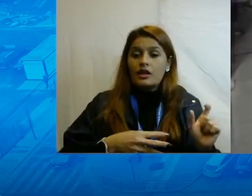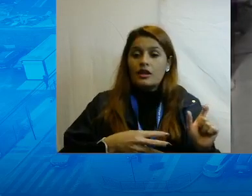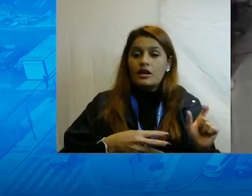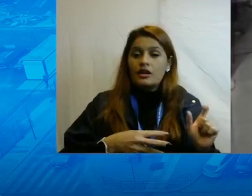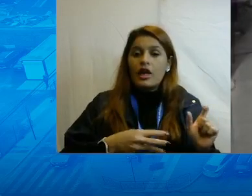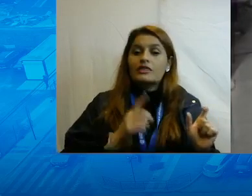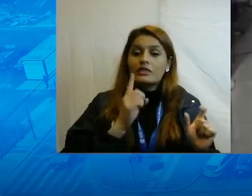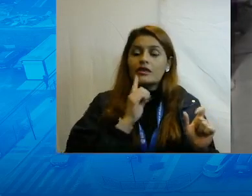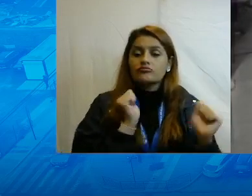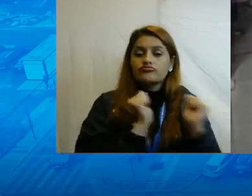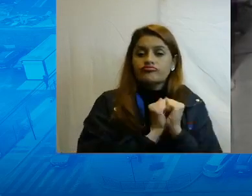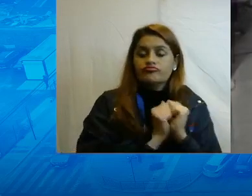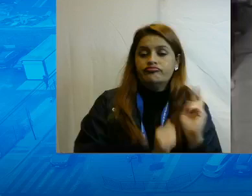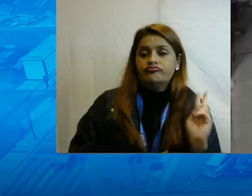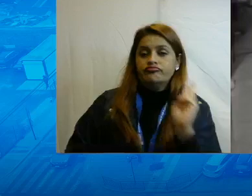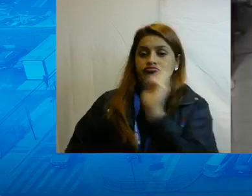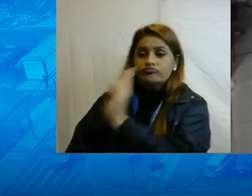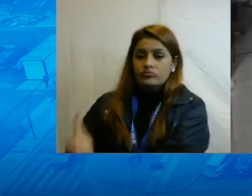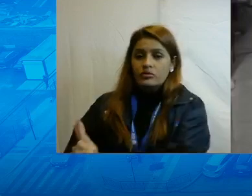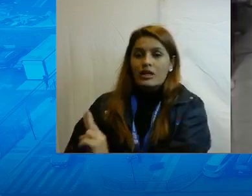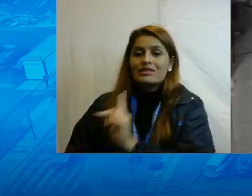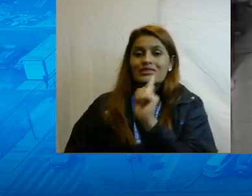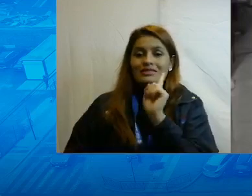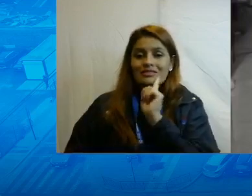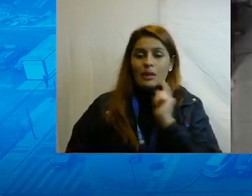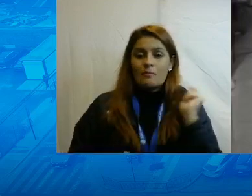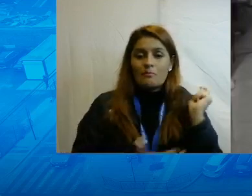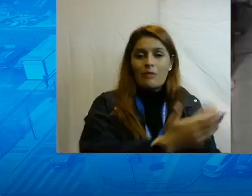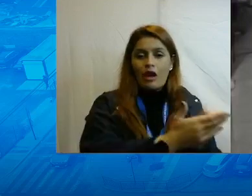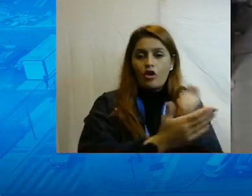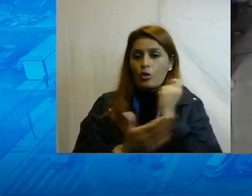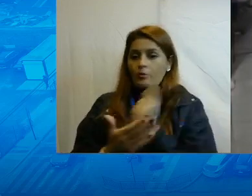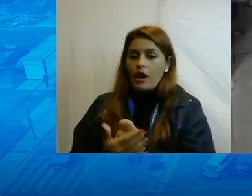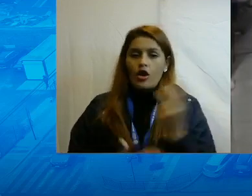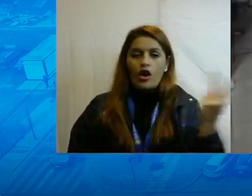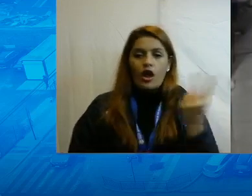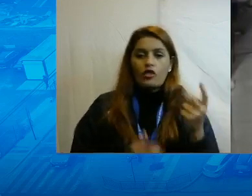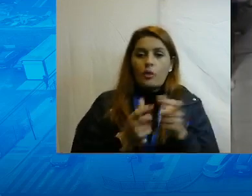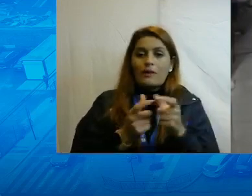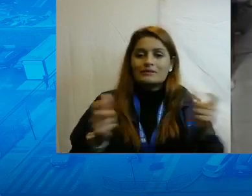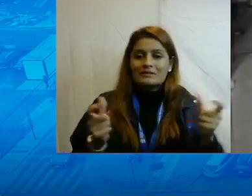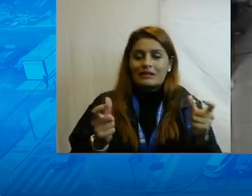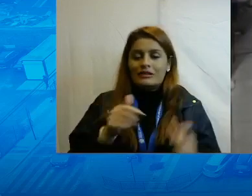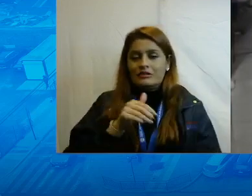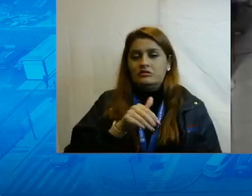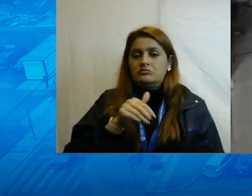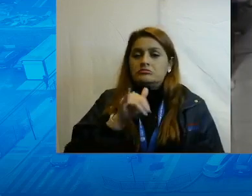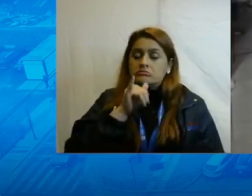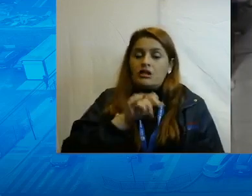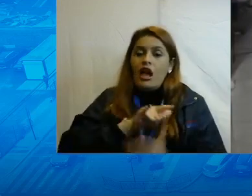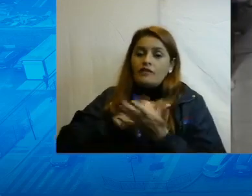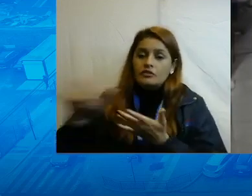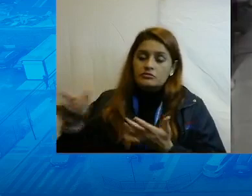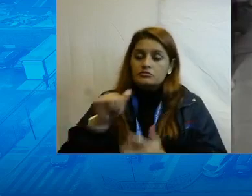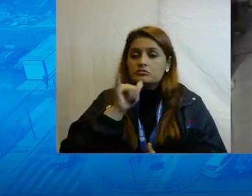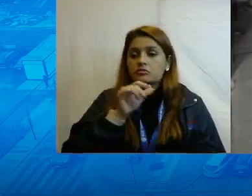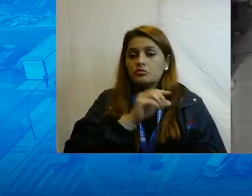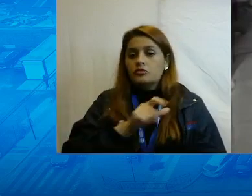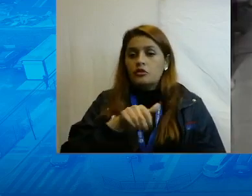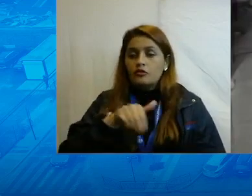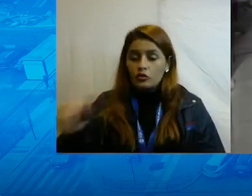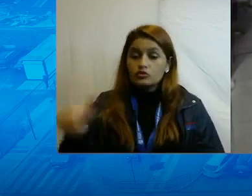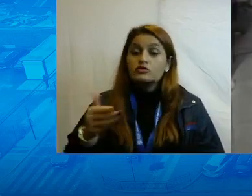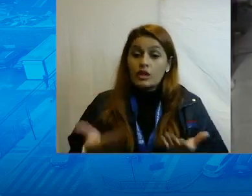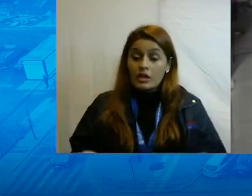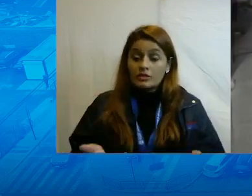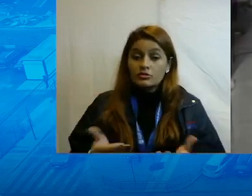tanto hay viáticos en ambos casos que incluyen el pasaje. Eso quería informar por motivos de transparencia, y en esos casos,